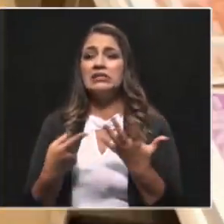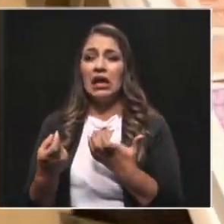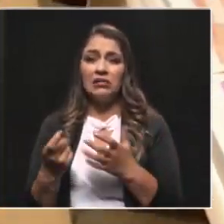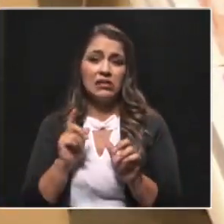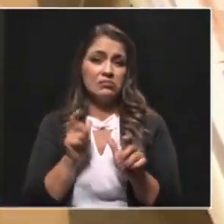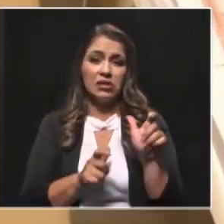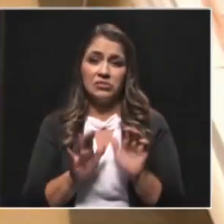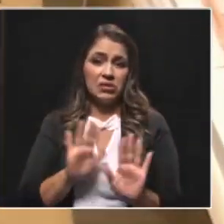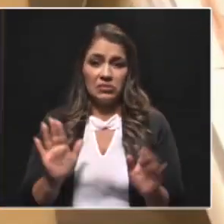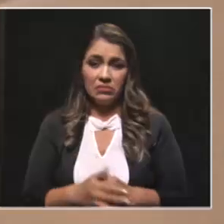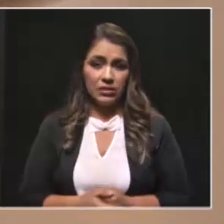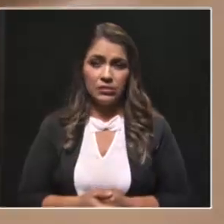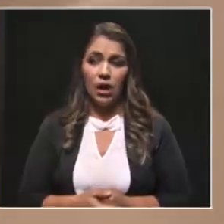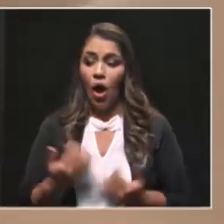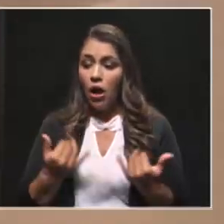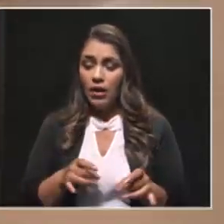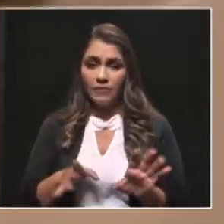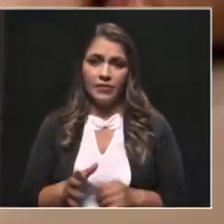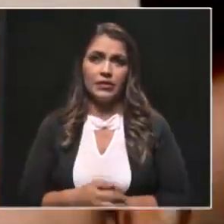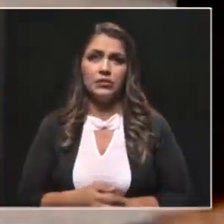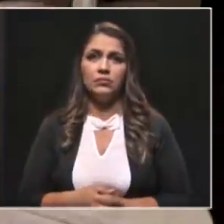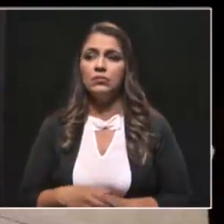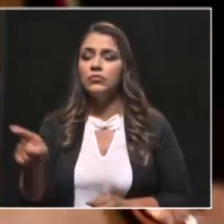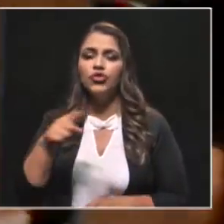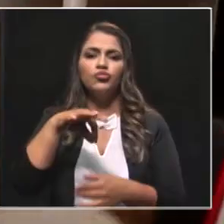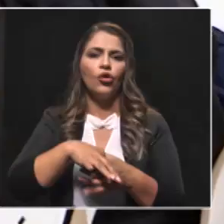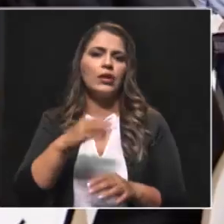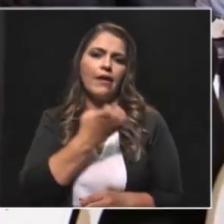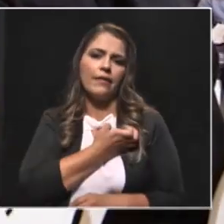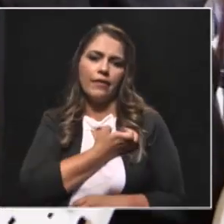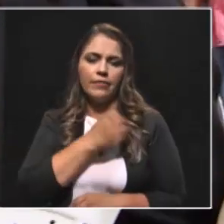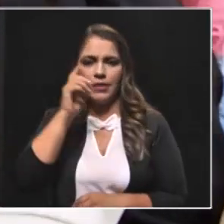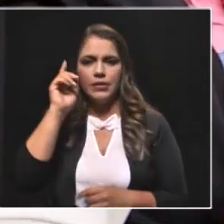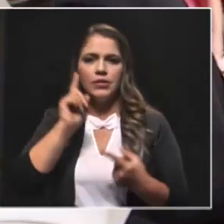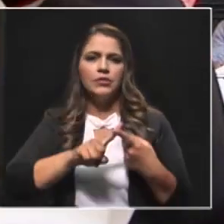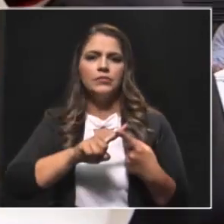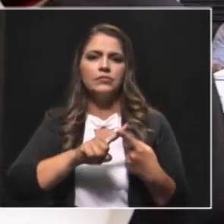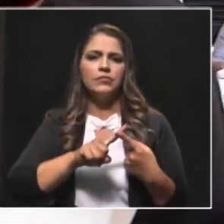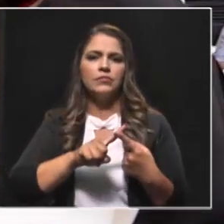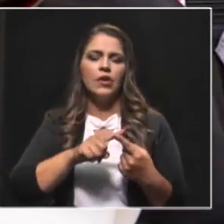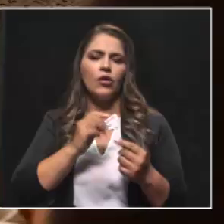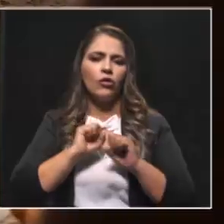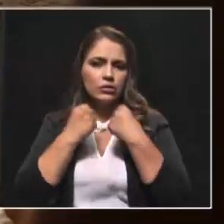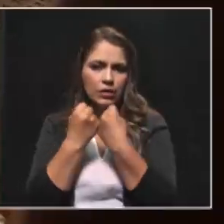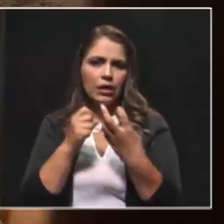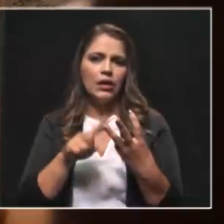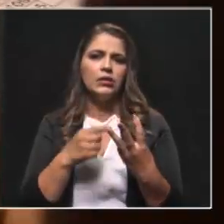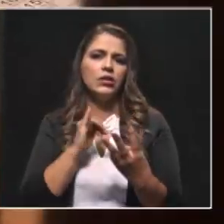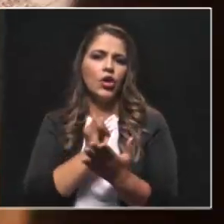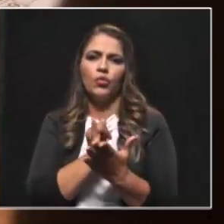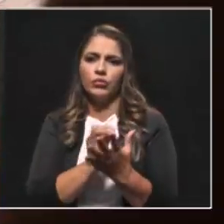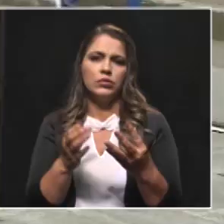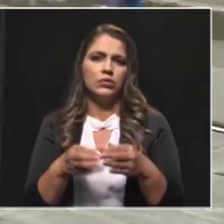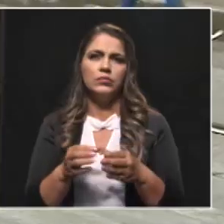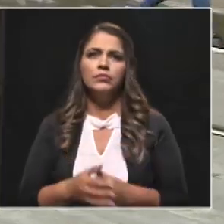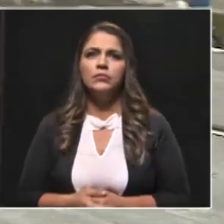extranjeros inscritos para votar. Ellos solo podrán votar por alcaldes, concejales o juntas administradoras locales.